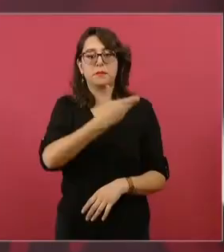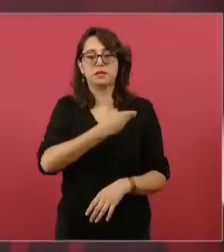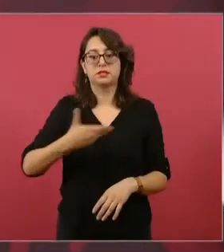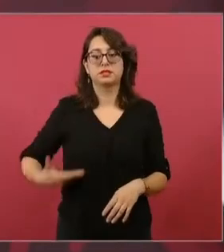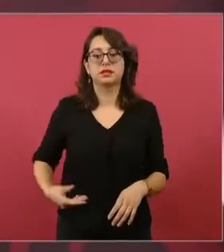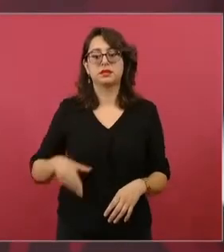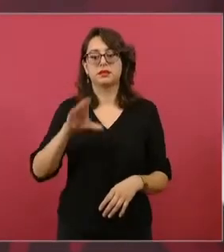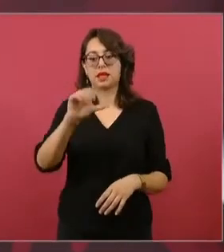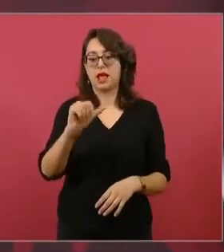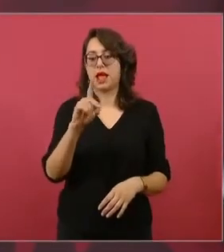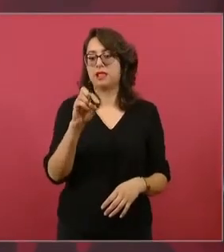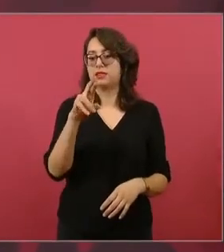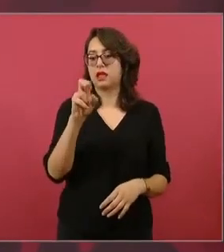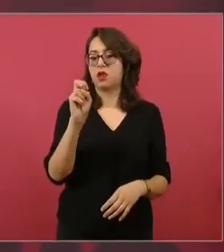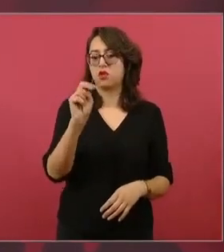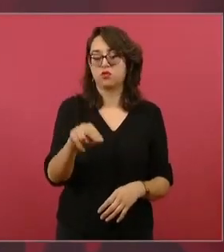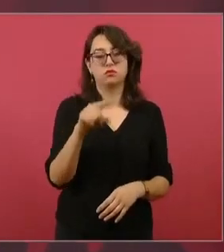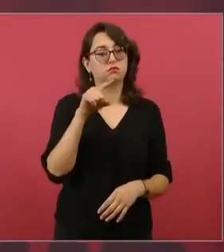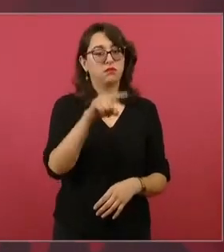con fraude.